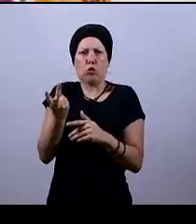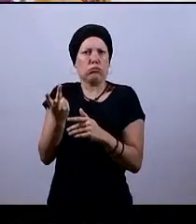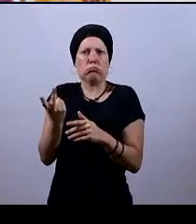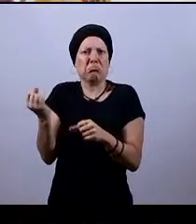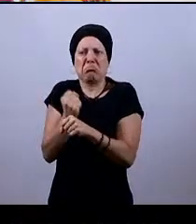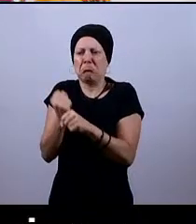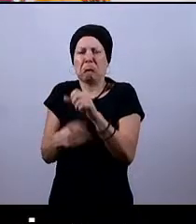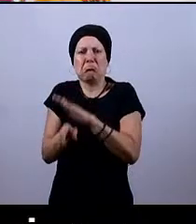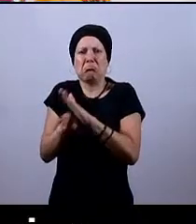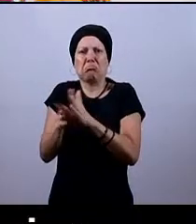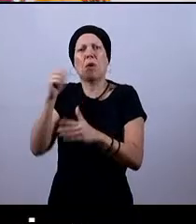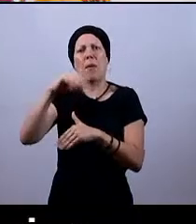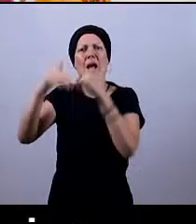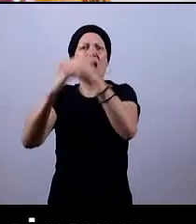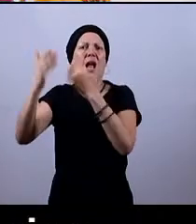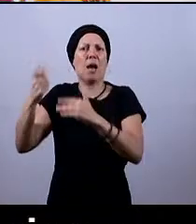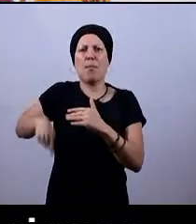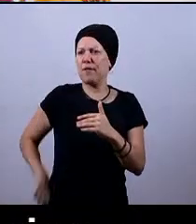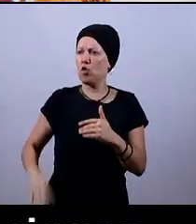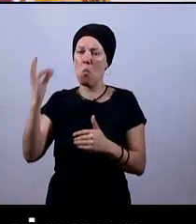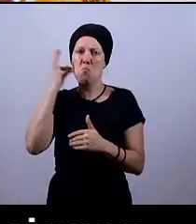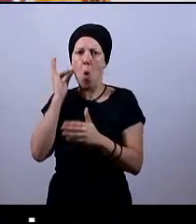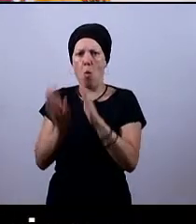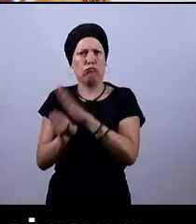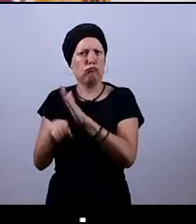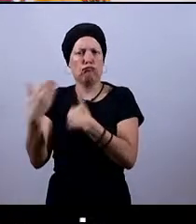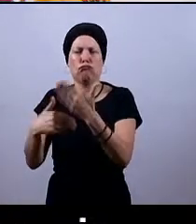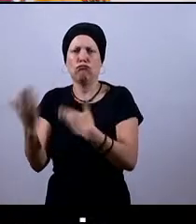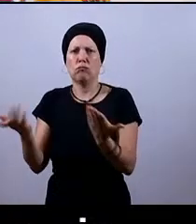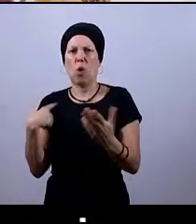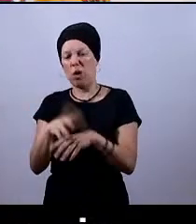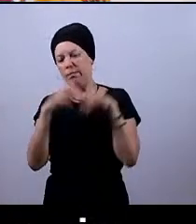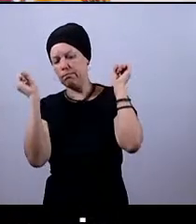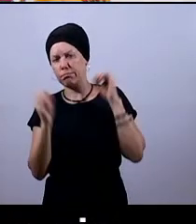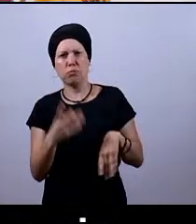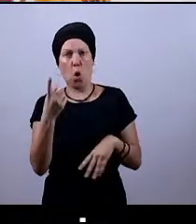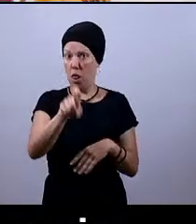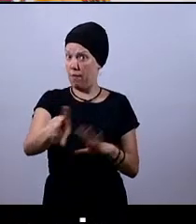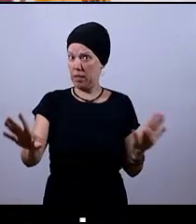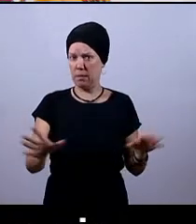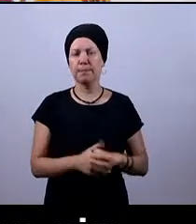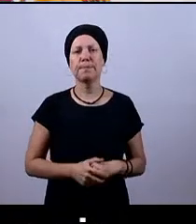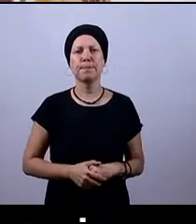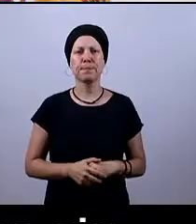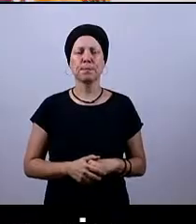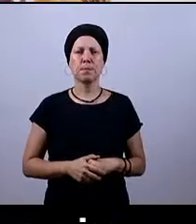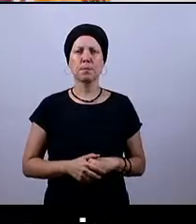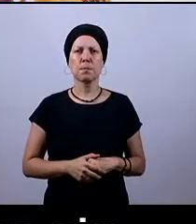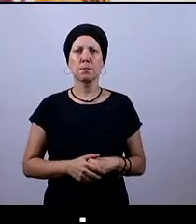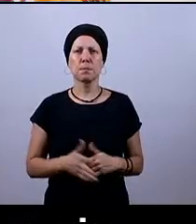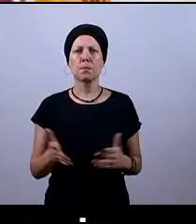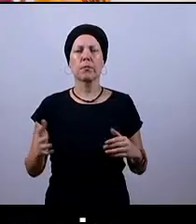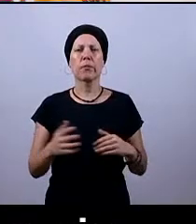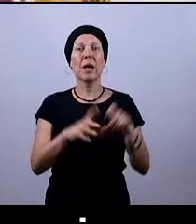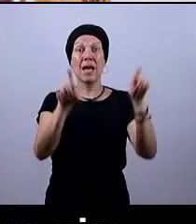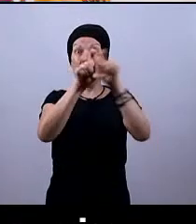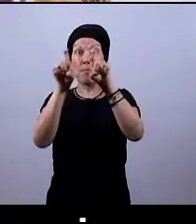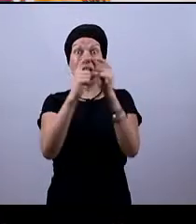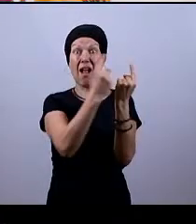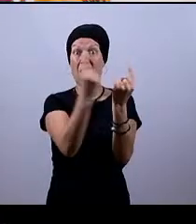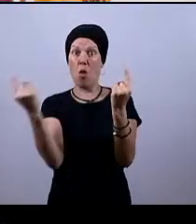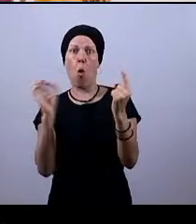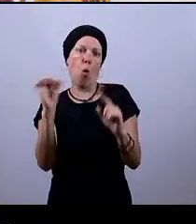nuestras carreras profesionales sin tener que renunciar abiertamente a esas tareas de conciliación. Cada empresa o